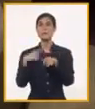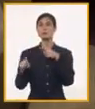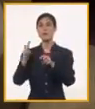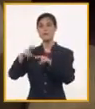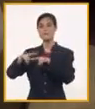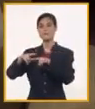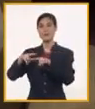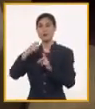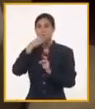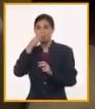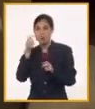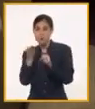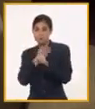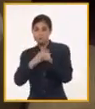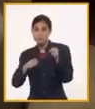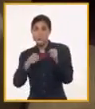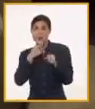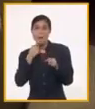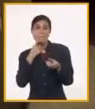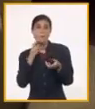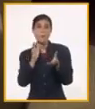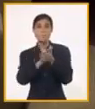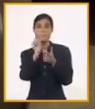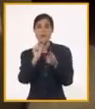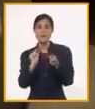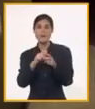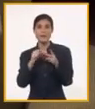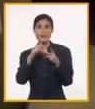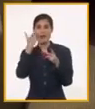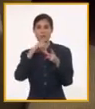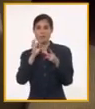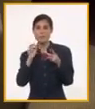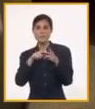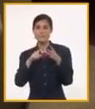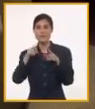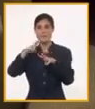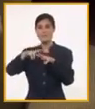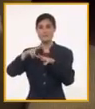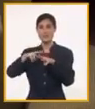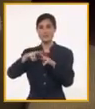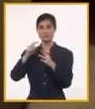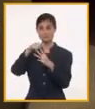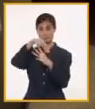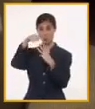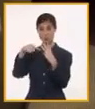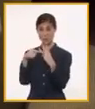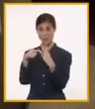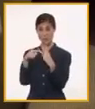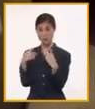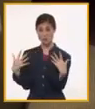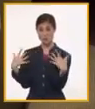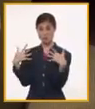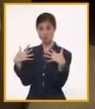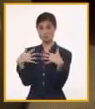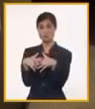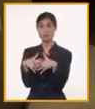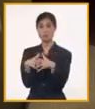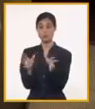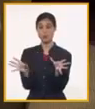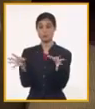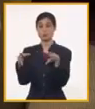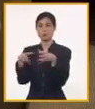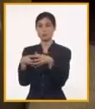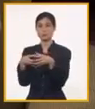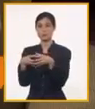que La Habana era La Habana, Mayabeque y Artemisa. Bueno, era Habana capital y Habana campo. Sí, todo eso junto. Cuba tenía